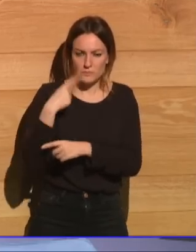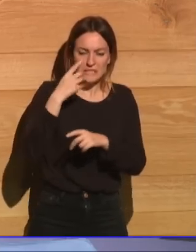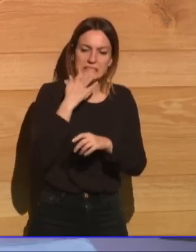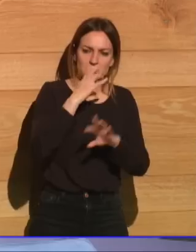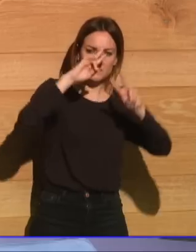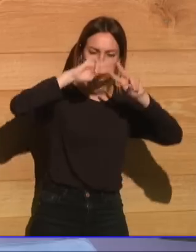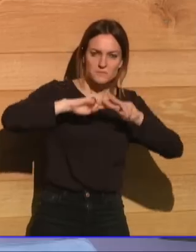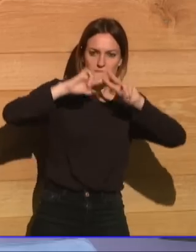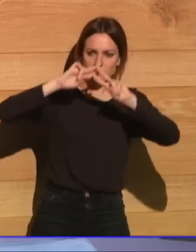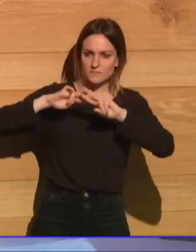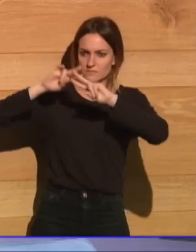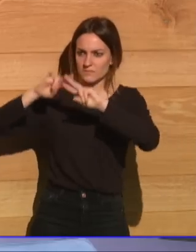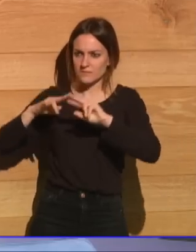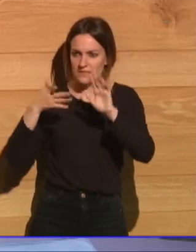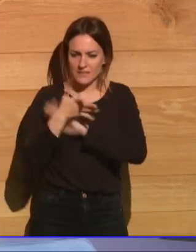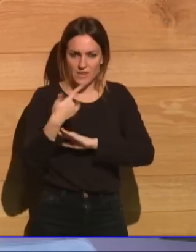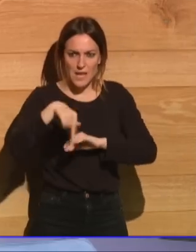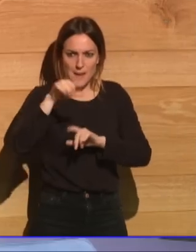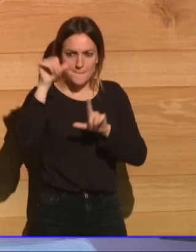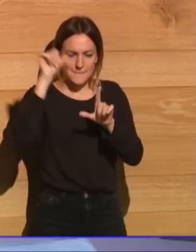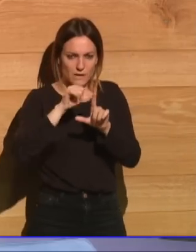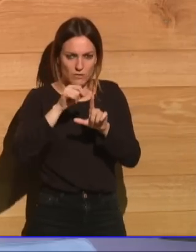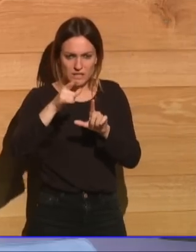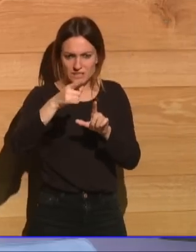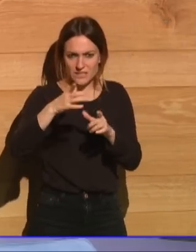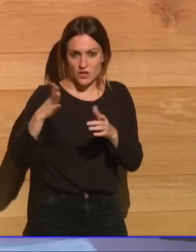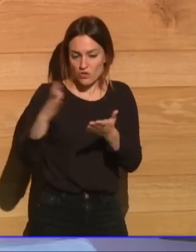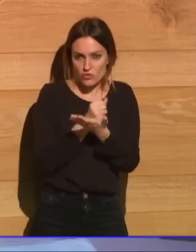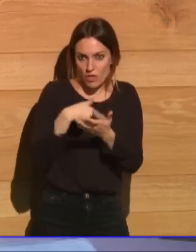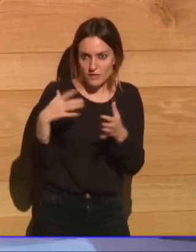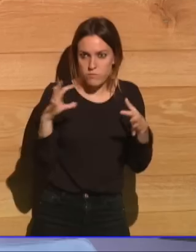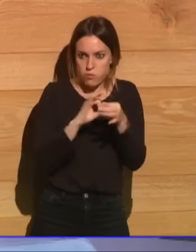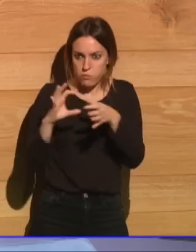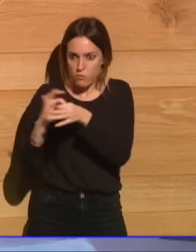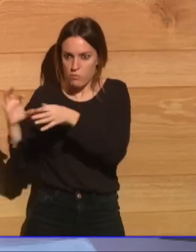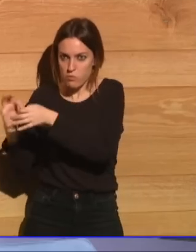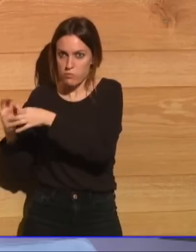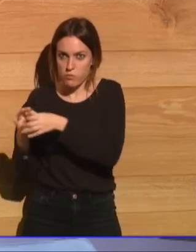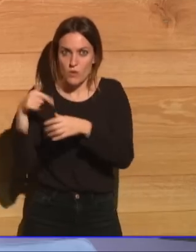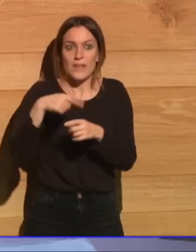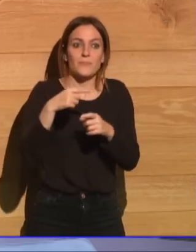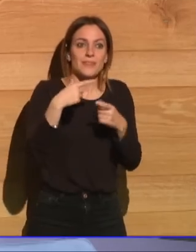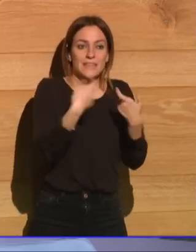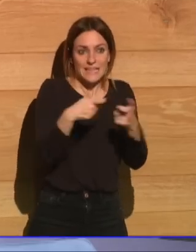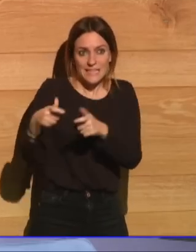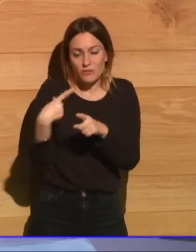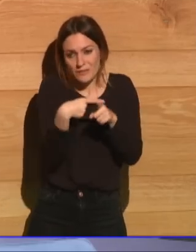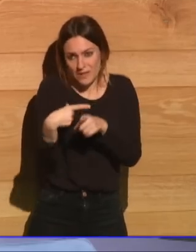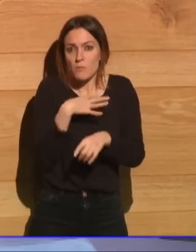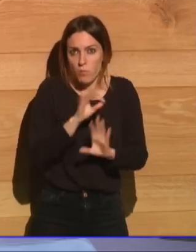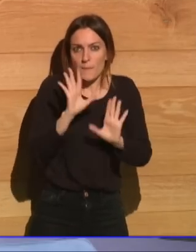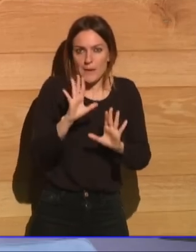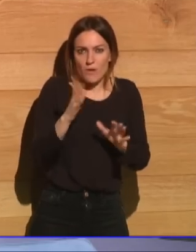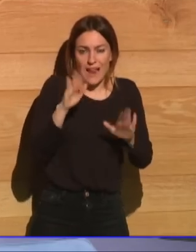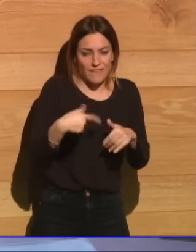retrospectivamente, claro que tienen mucho que ver sus películas, aunque salte de género en género, pero tienen eso que uno reconoce inmediatamente, que tiene